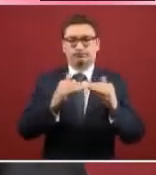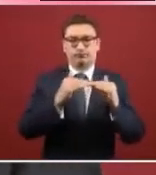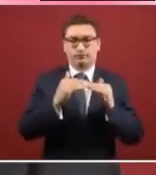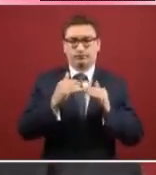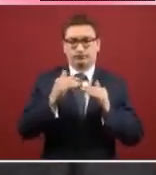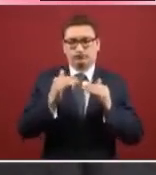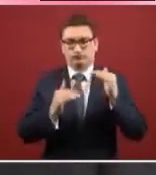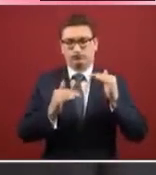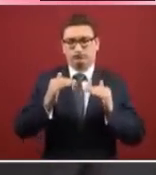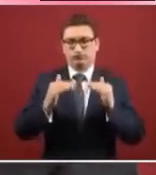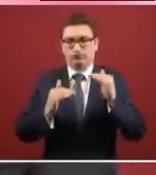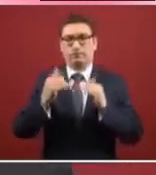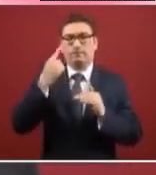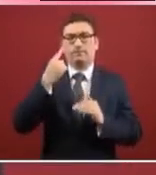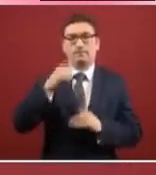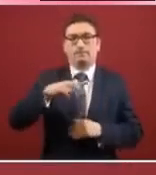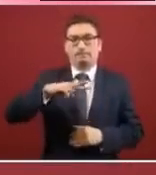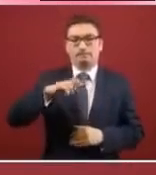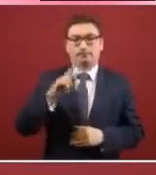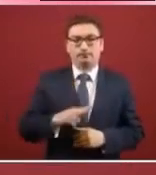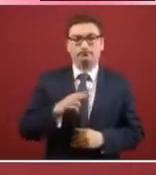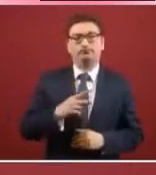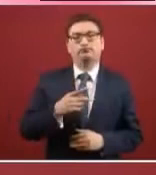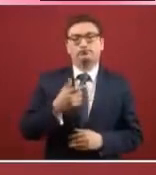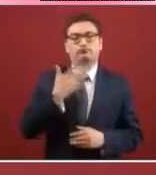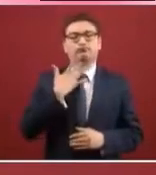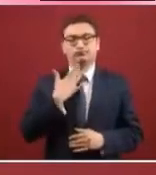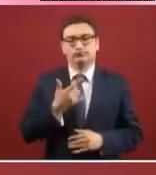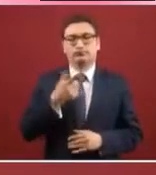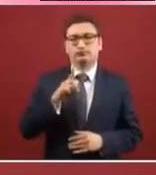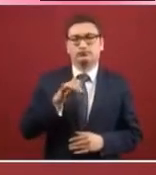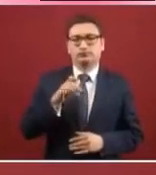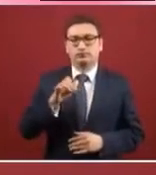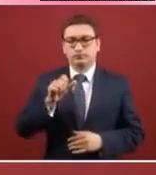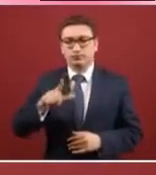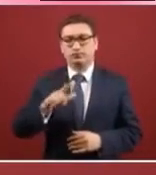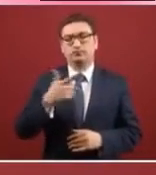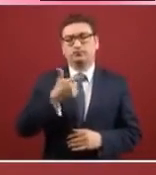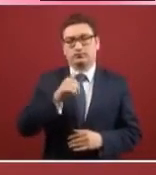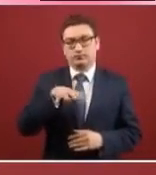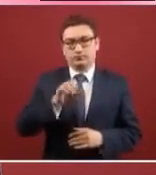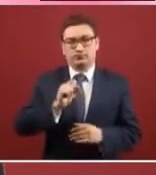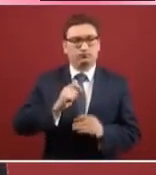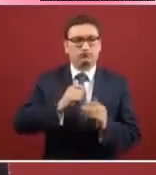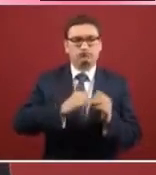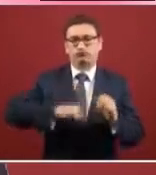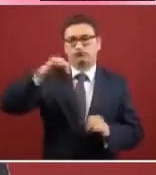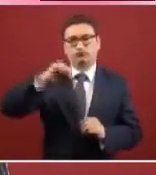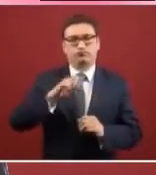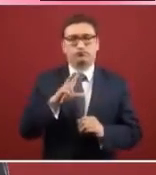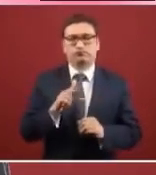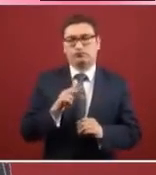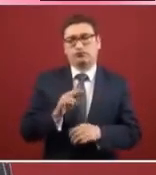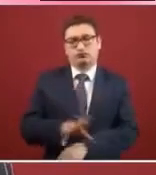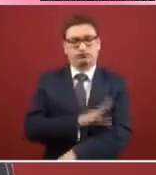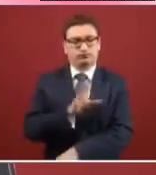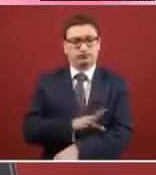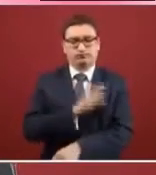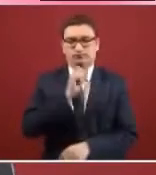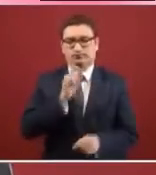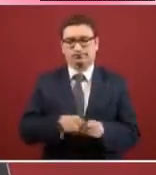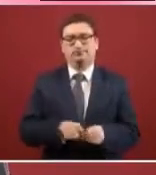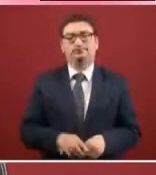Reales. In real terms, gasolinas, en diesel, in gas and diesel, en gas, en electricidad, and